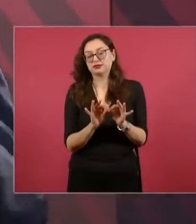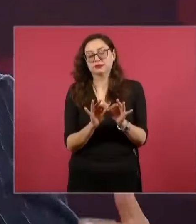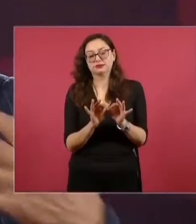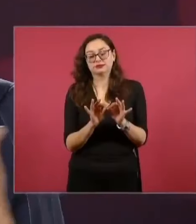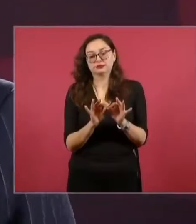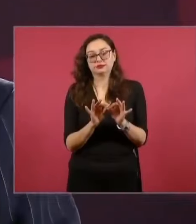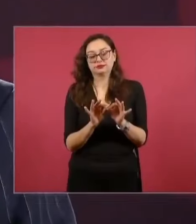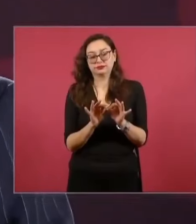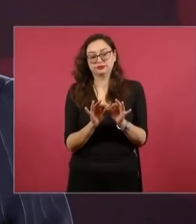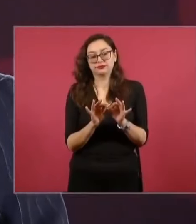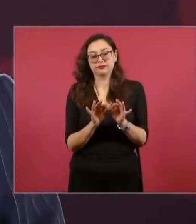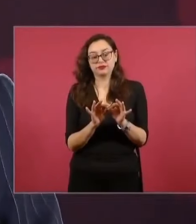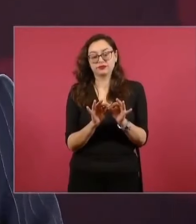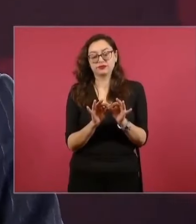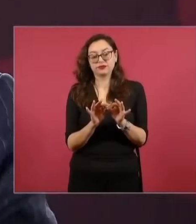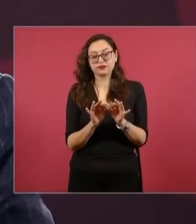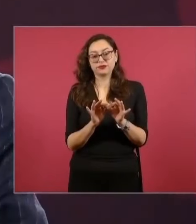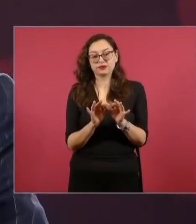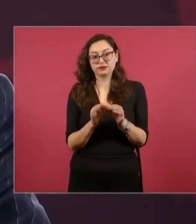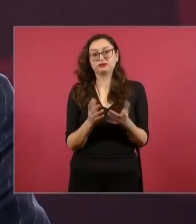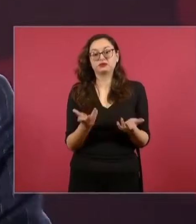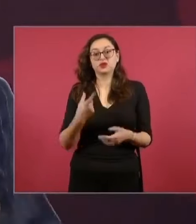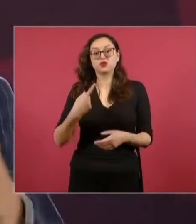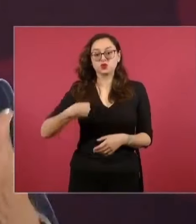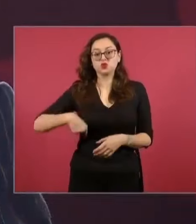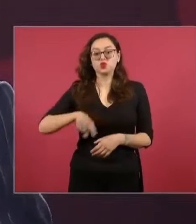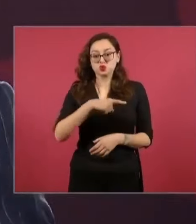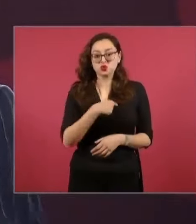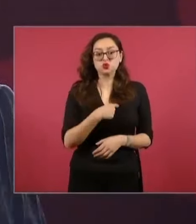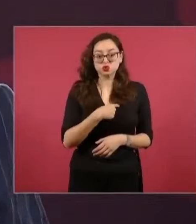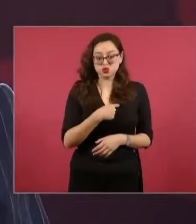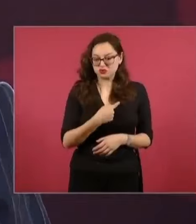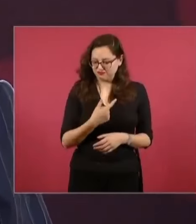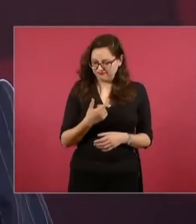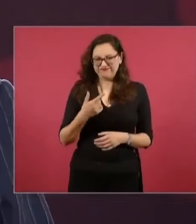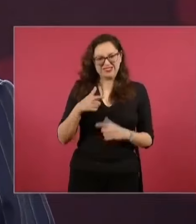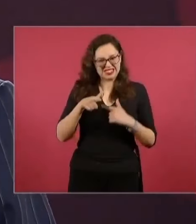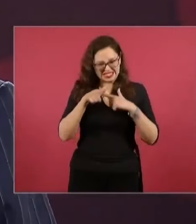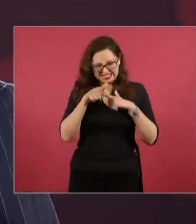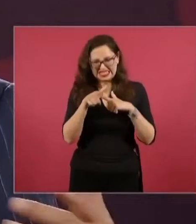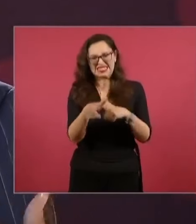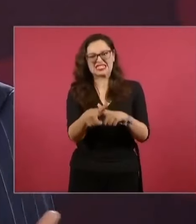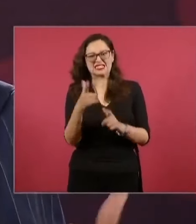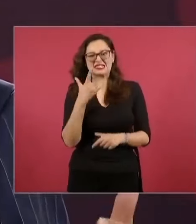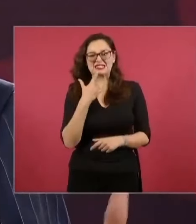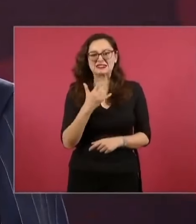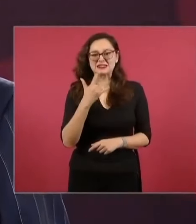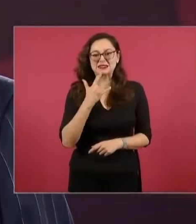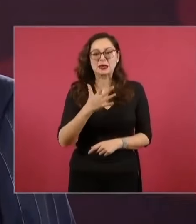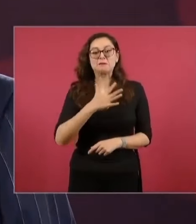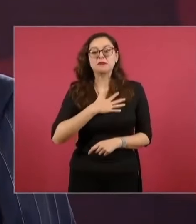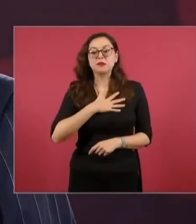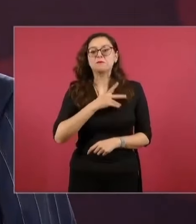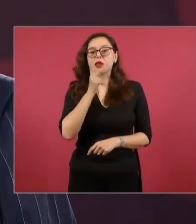Entonces estamos dispuestos, y es mi palabra, y tengo las